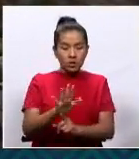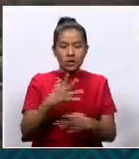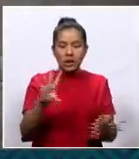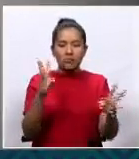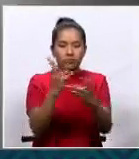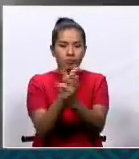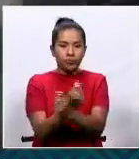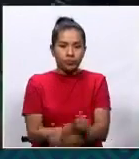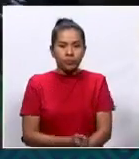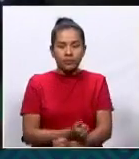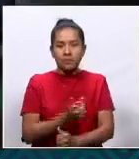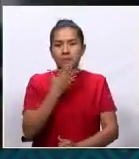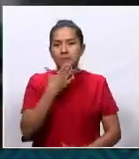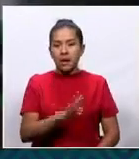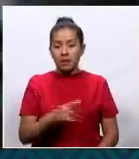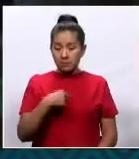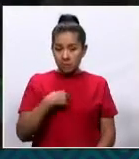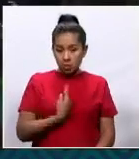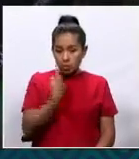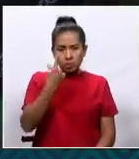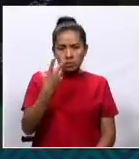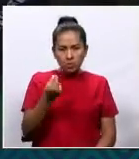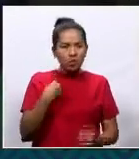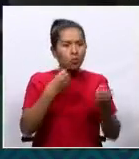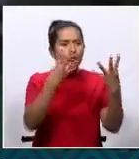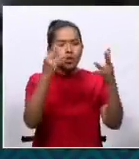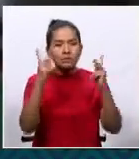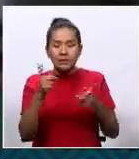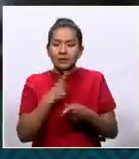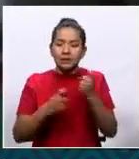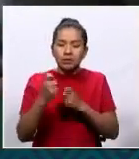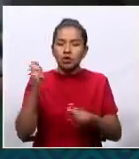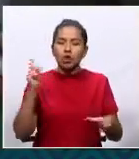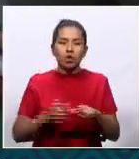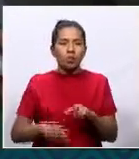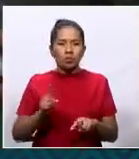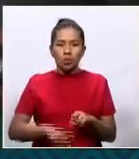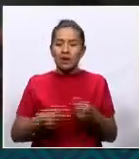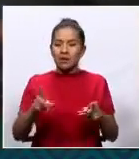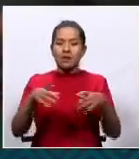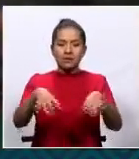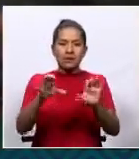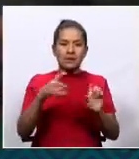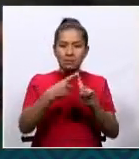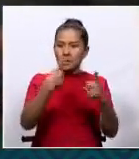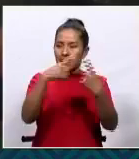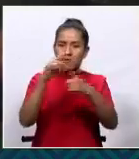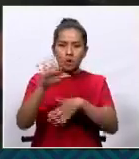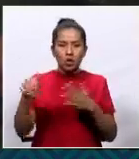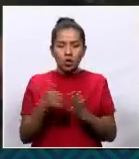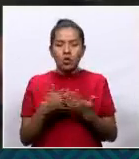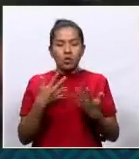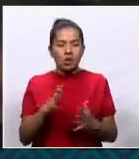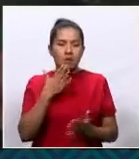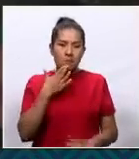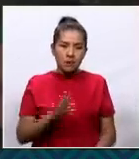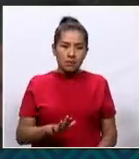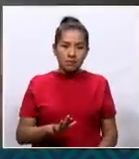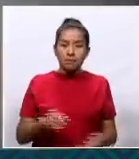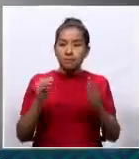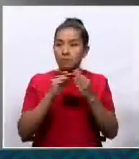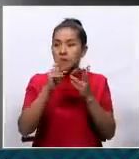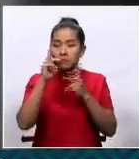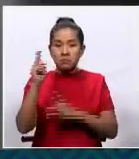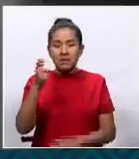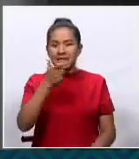tú ves, no solo de mí, de un montón de personas, vendemos tantos cementerios de todito, está saliendo así y él no ve